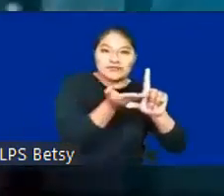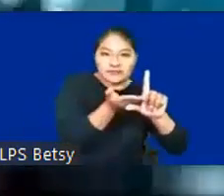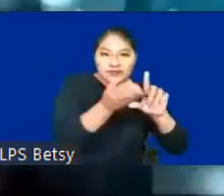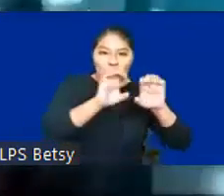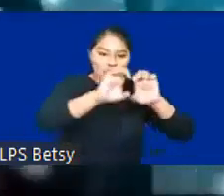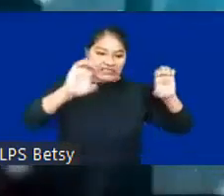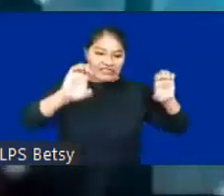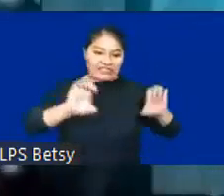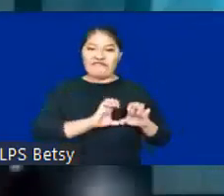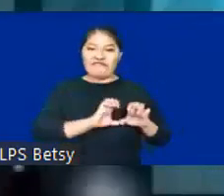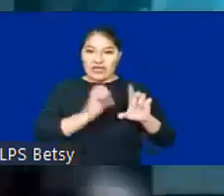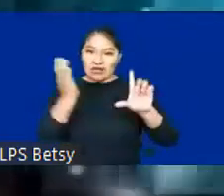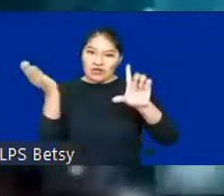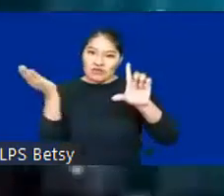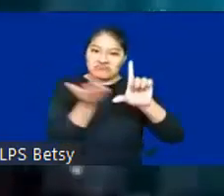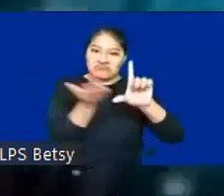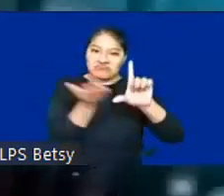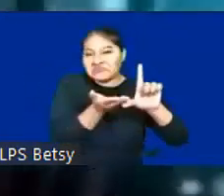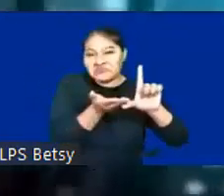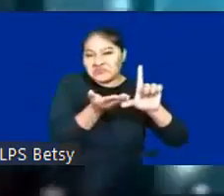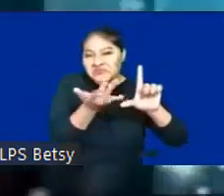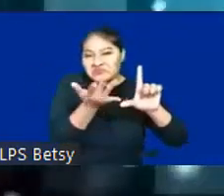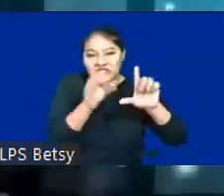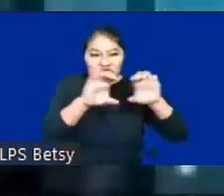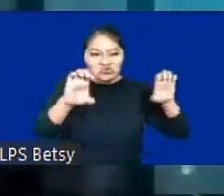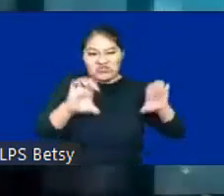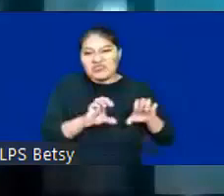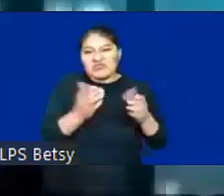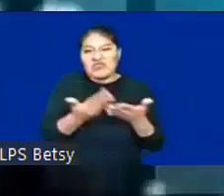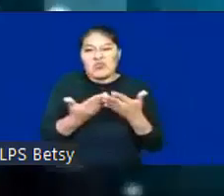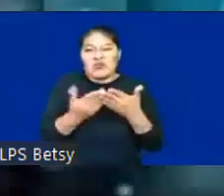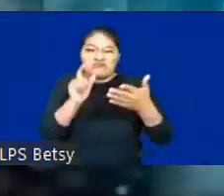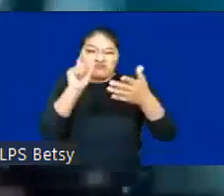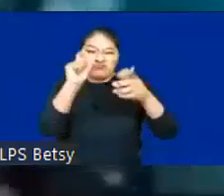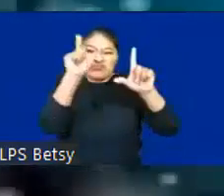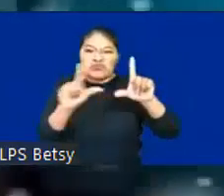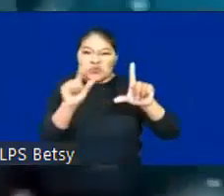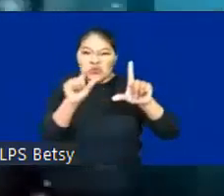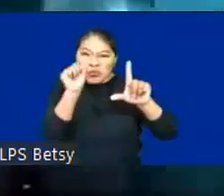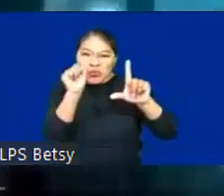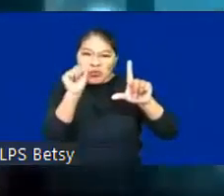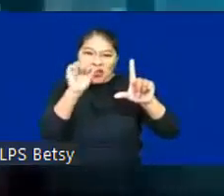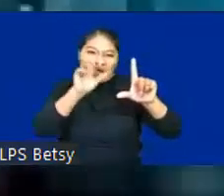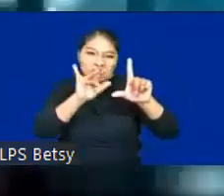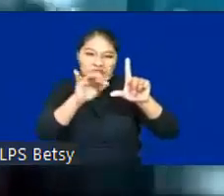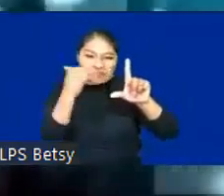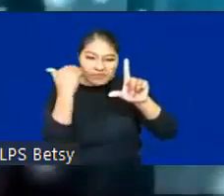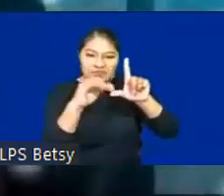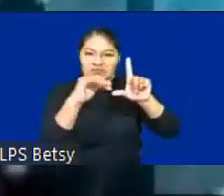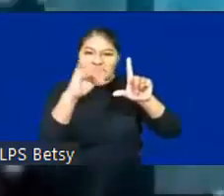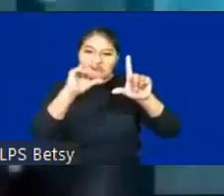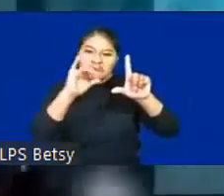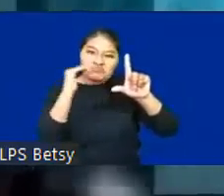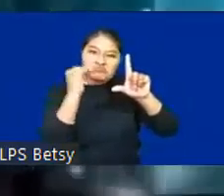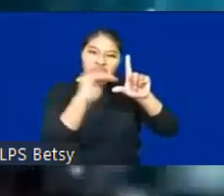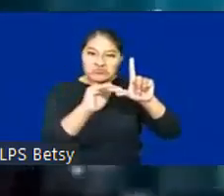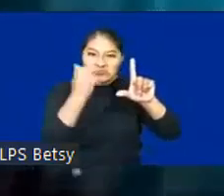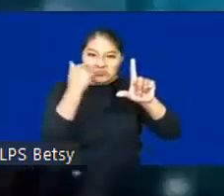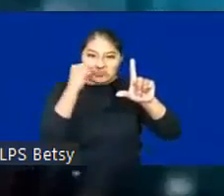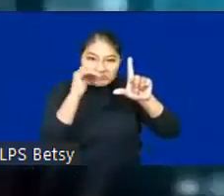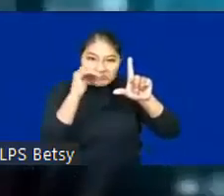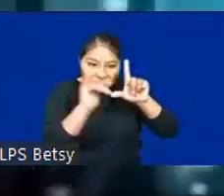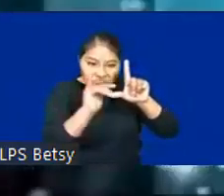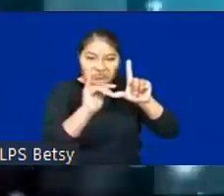es un software que está normalmente está dentro de un token, Y con ese certificado, yo